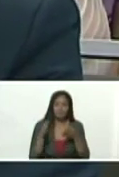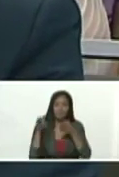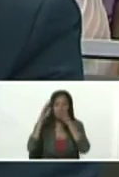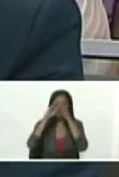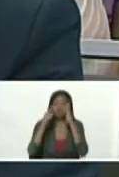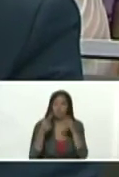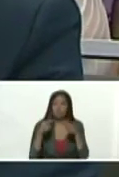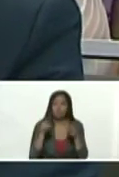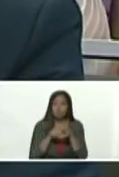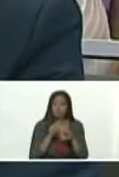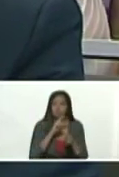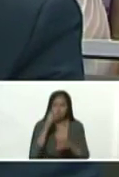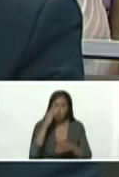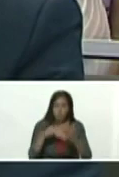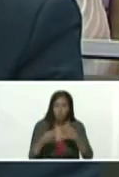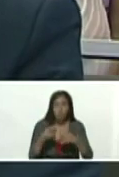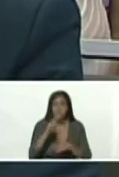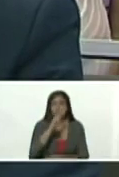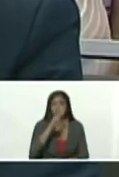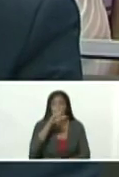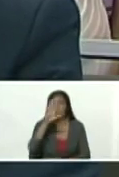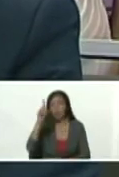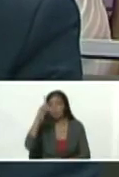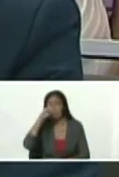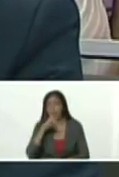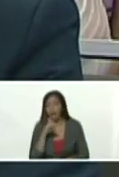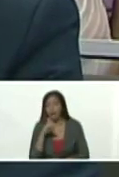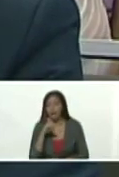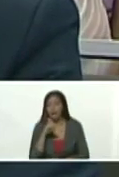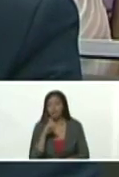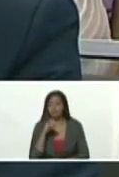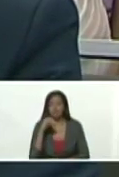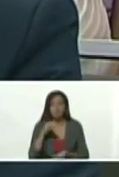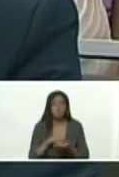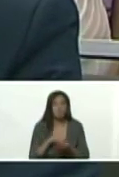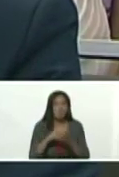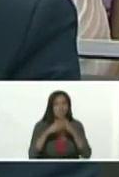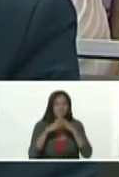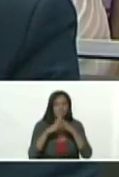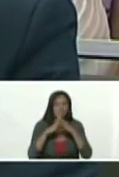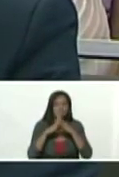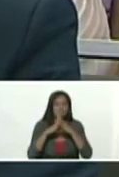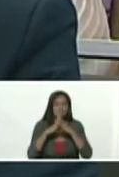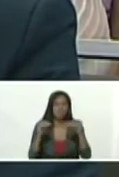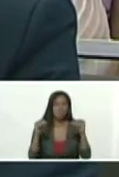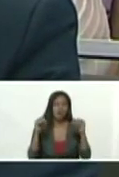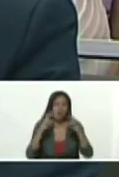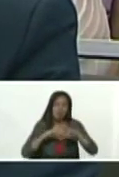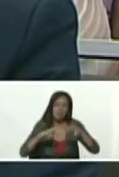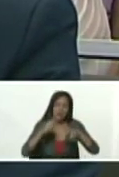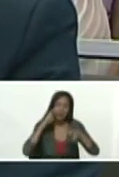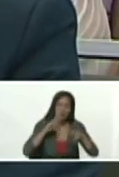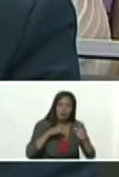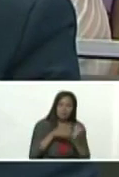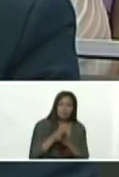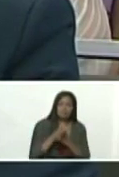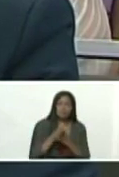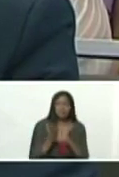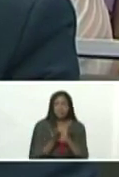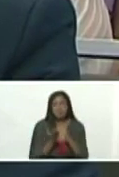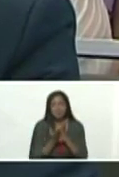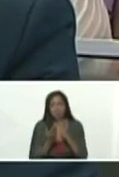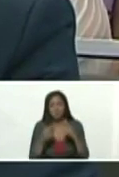que podemos hacer a Simón Rodríguez en sus 250 años es afincarnos todos a revisar para garantizar una educación,